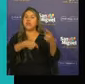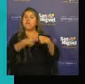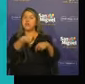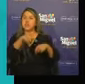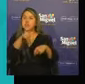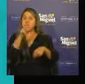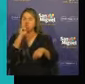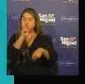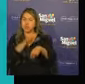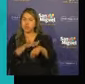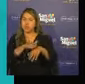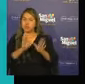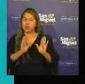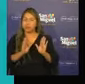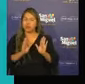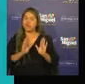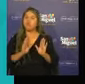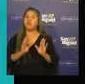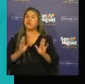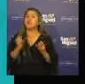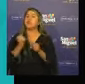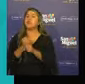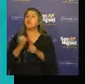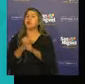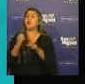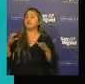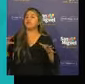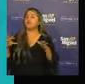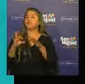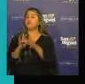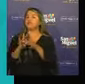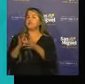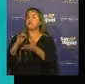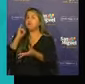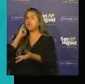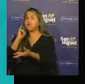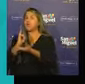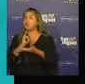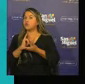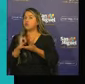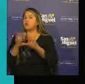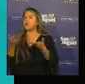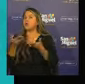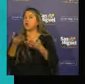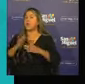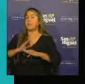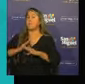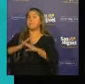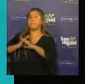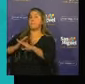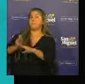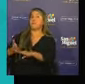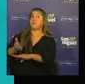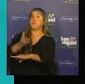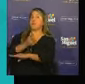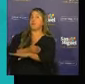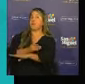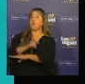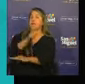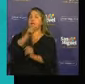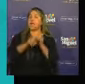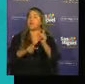trabajamos articuladamente con las instituciones para generar prevención, para generar